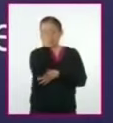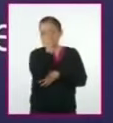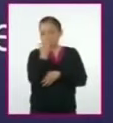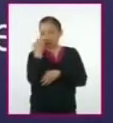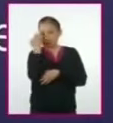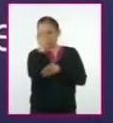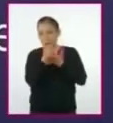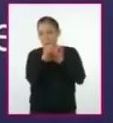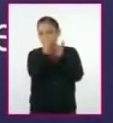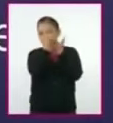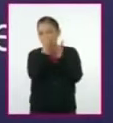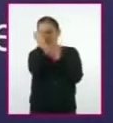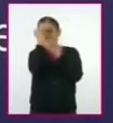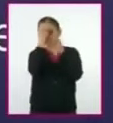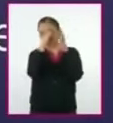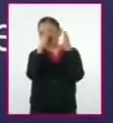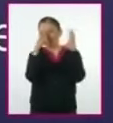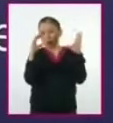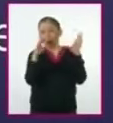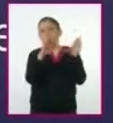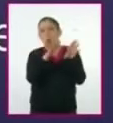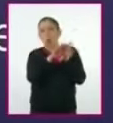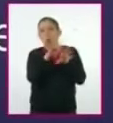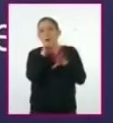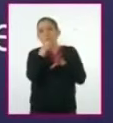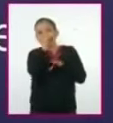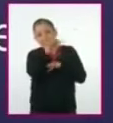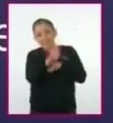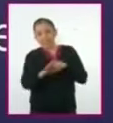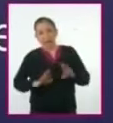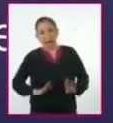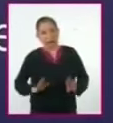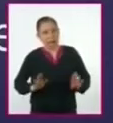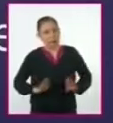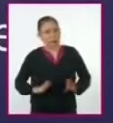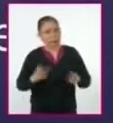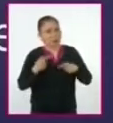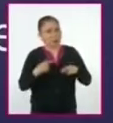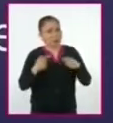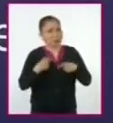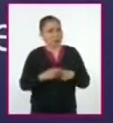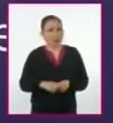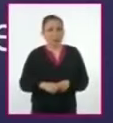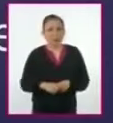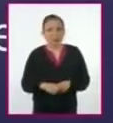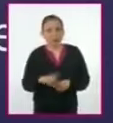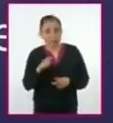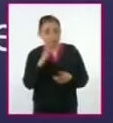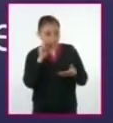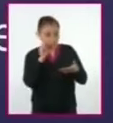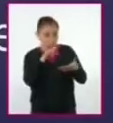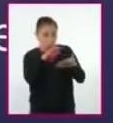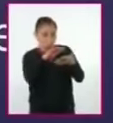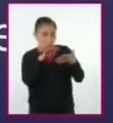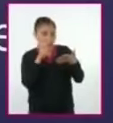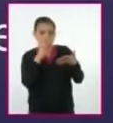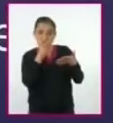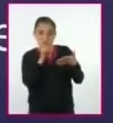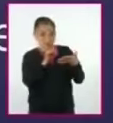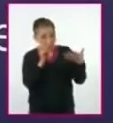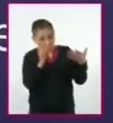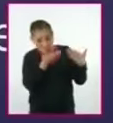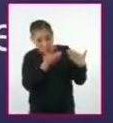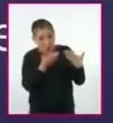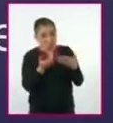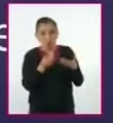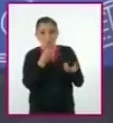ayuda de nuestra imaginación cómo son las características de los personajes, que el texto no dice a primera